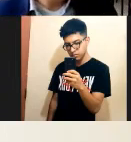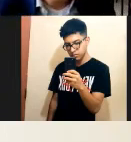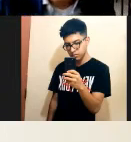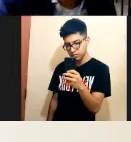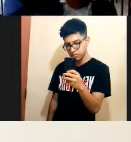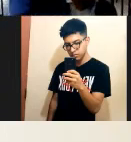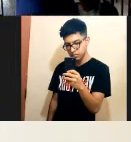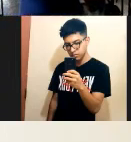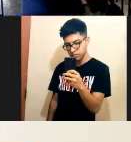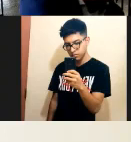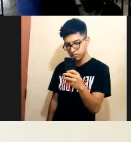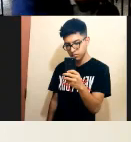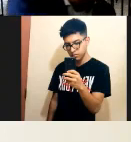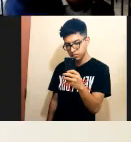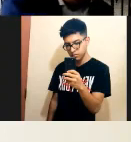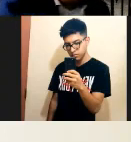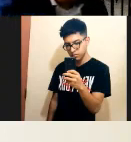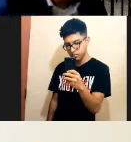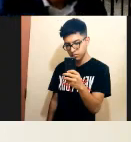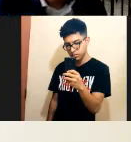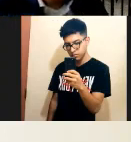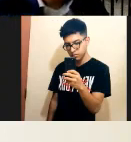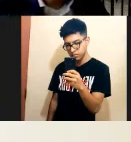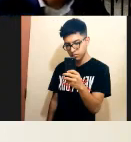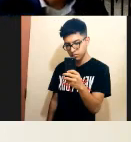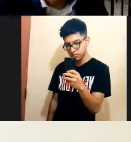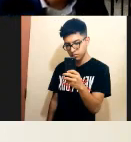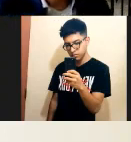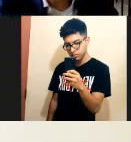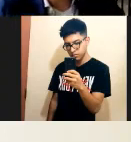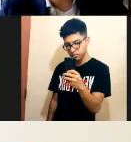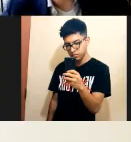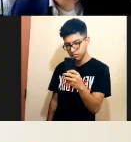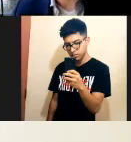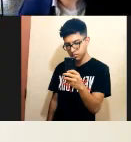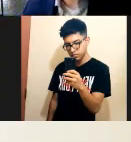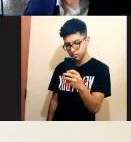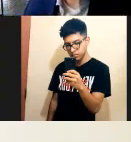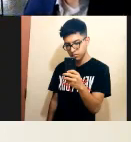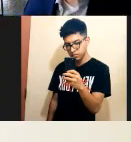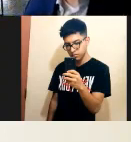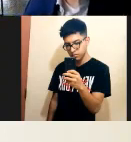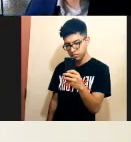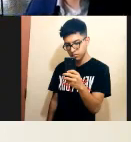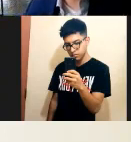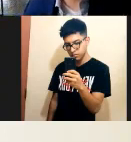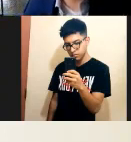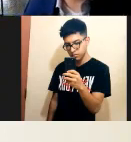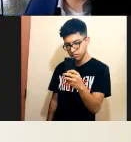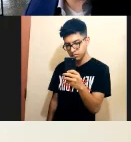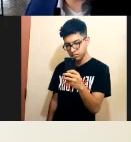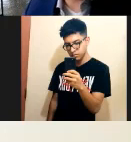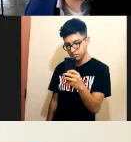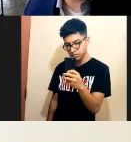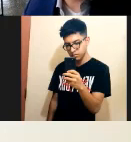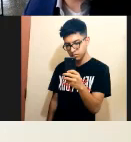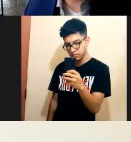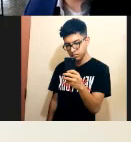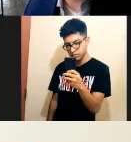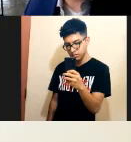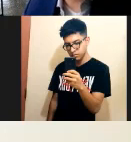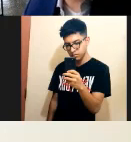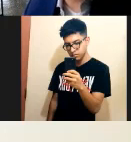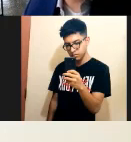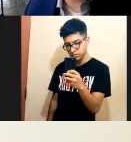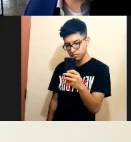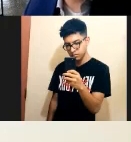¿cuánta energía eléctrica necesitaríamos para poder este, acondicionar a una temperatura confortable en